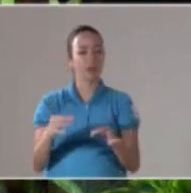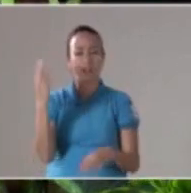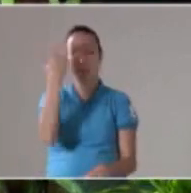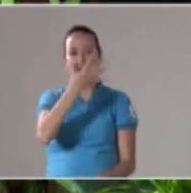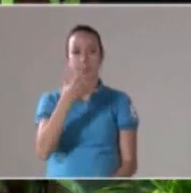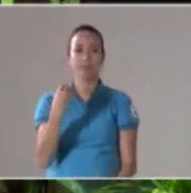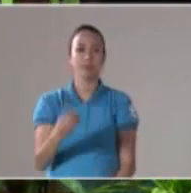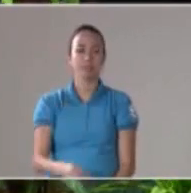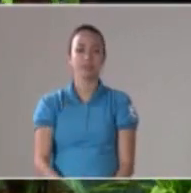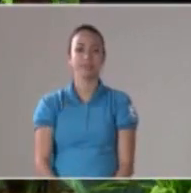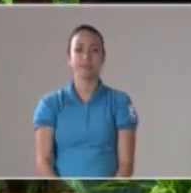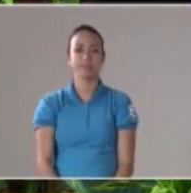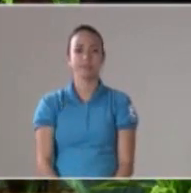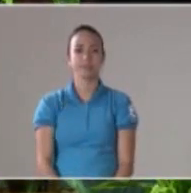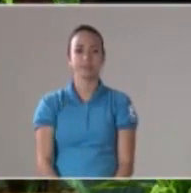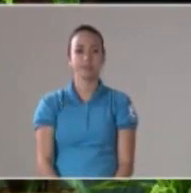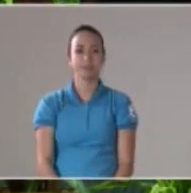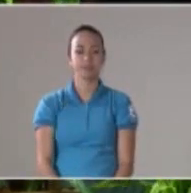esto.